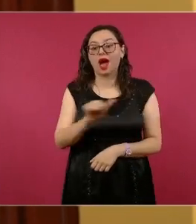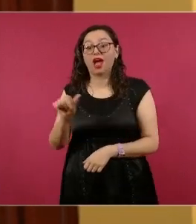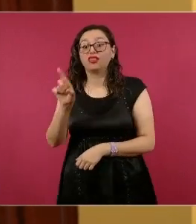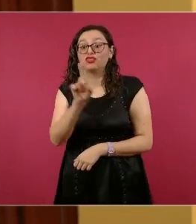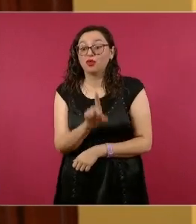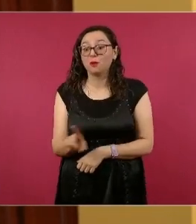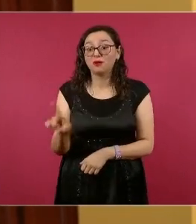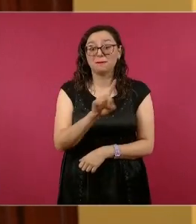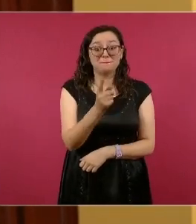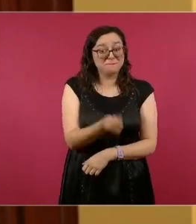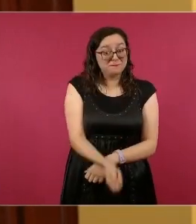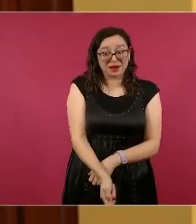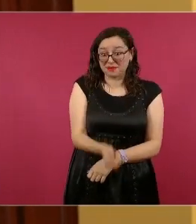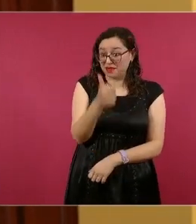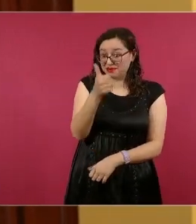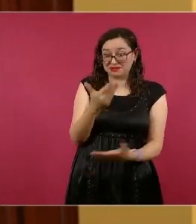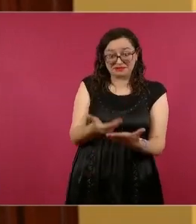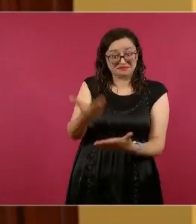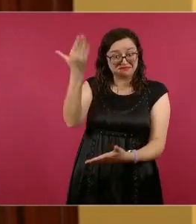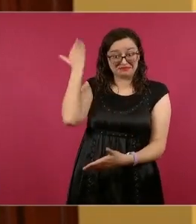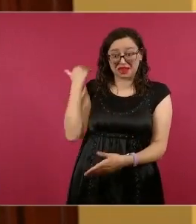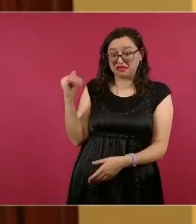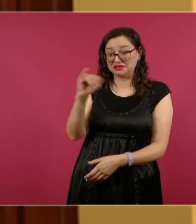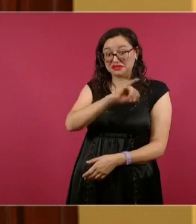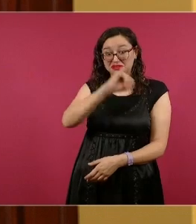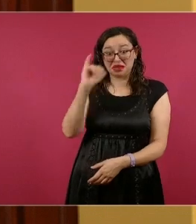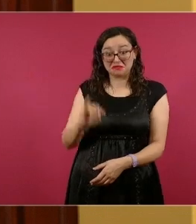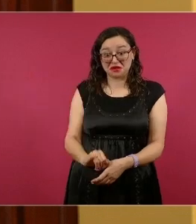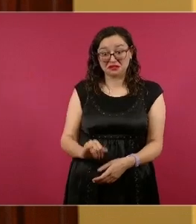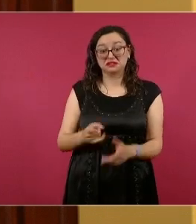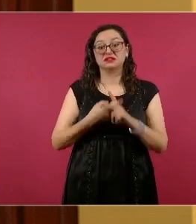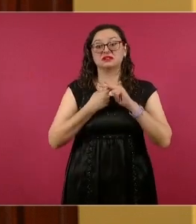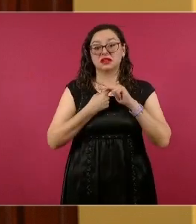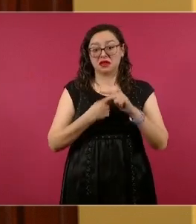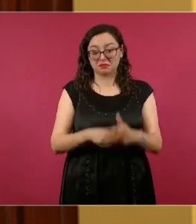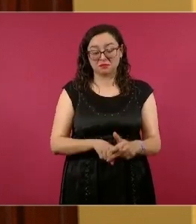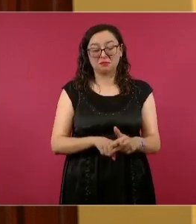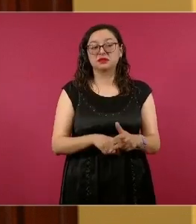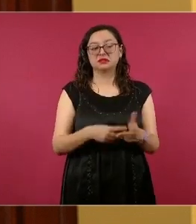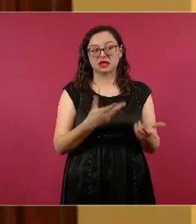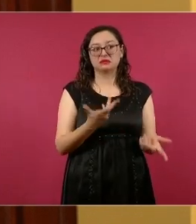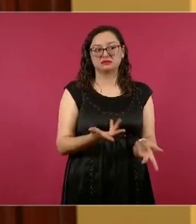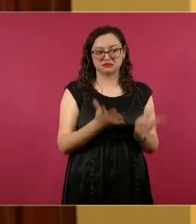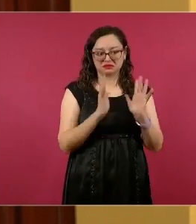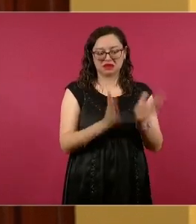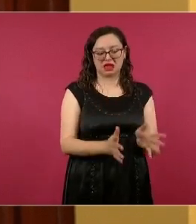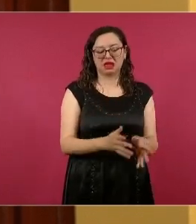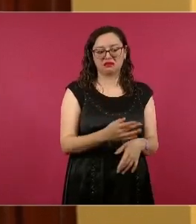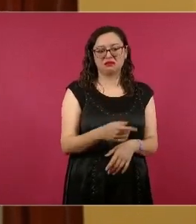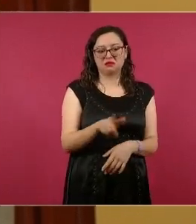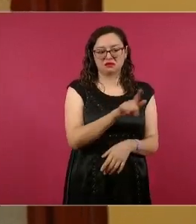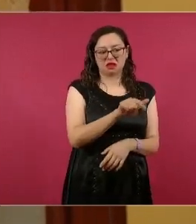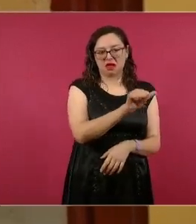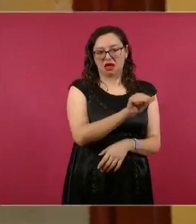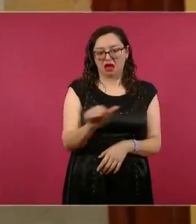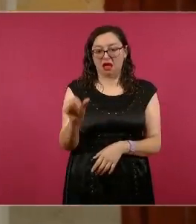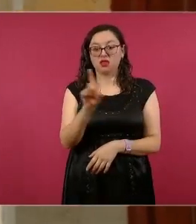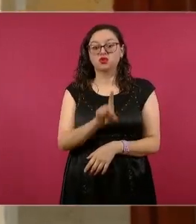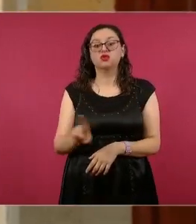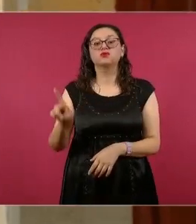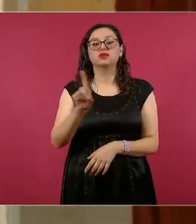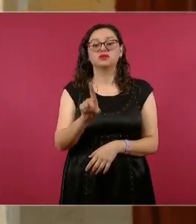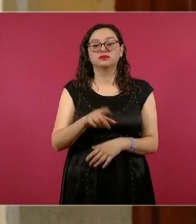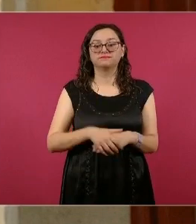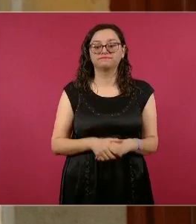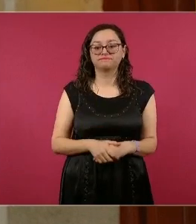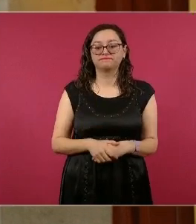que a partir de junio estará cubierto, empezando por los centros de un núcleo. Muchas gracias, presidente, y si me lo permite, me sumo también a